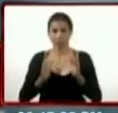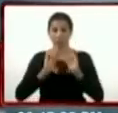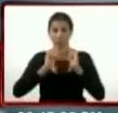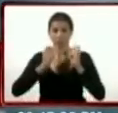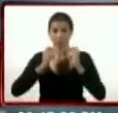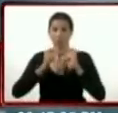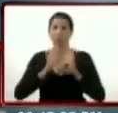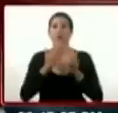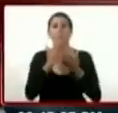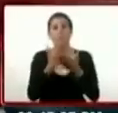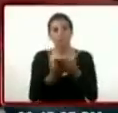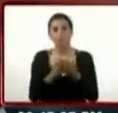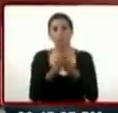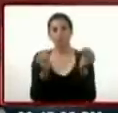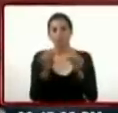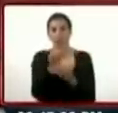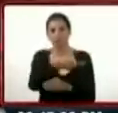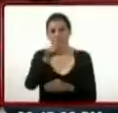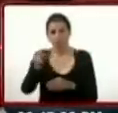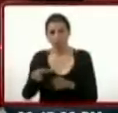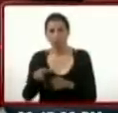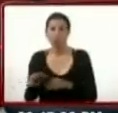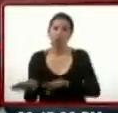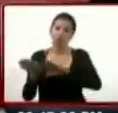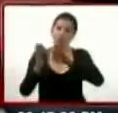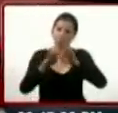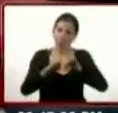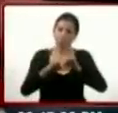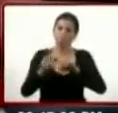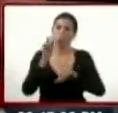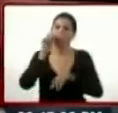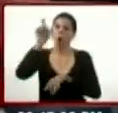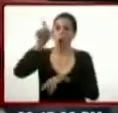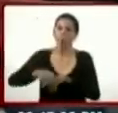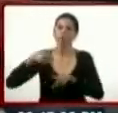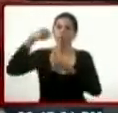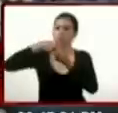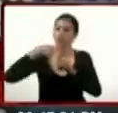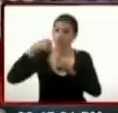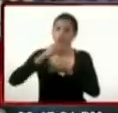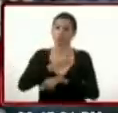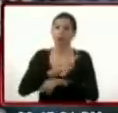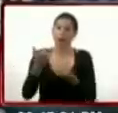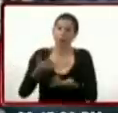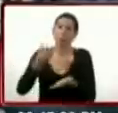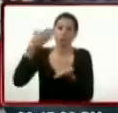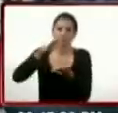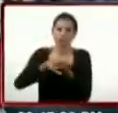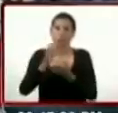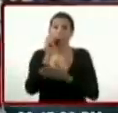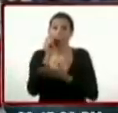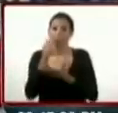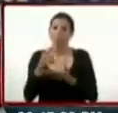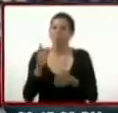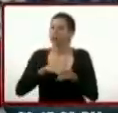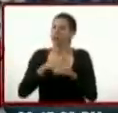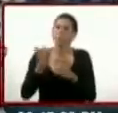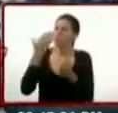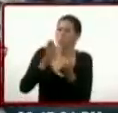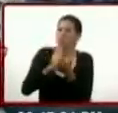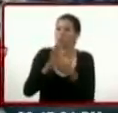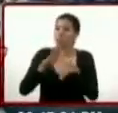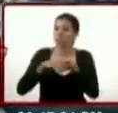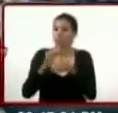a solidarizarse con los familiares de este luchador social. La causa fundamental por la cual este compatriota pierde su vida es por